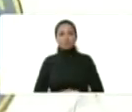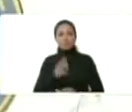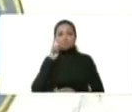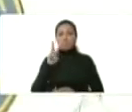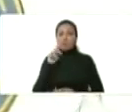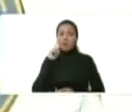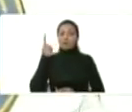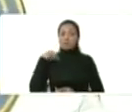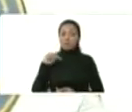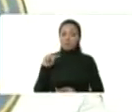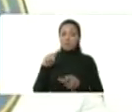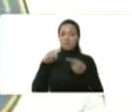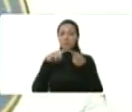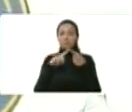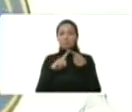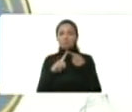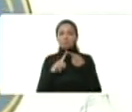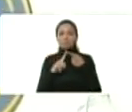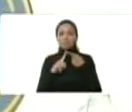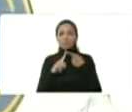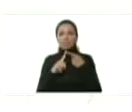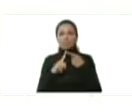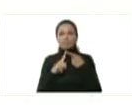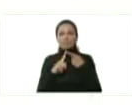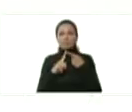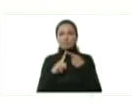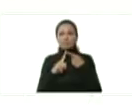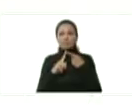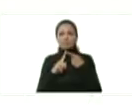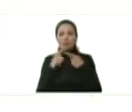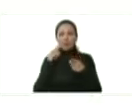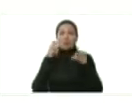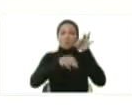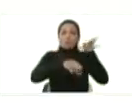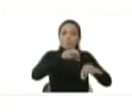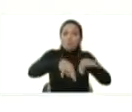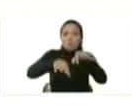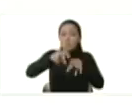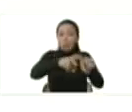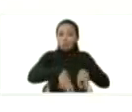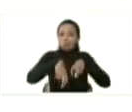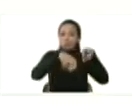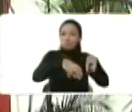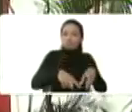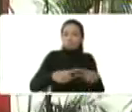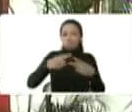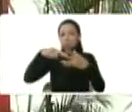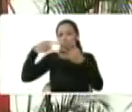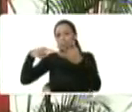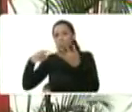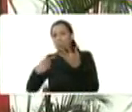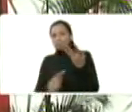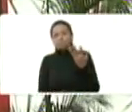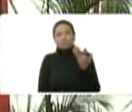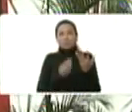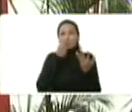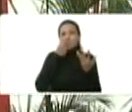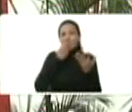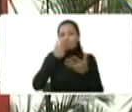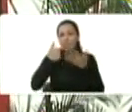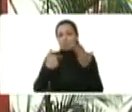su aliñopónico. Aquí siembran pimentón, ajo chino, orégano,